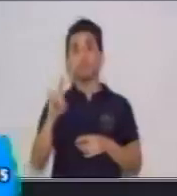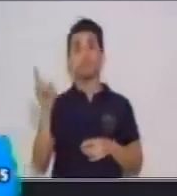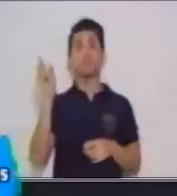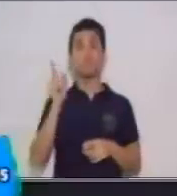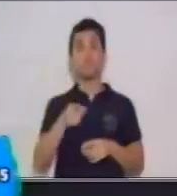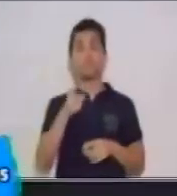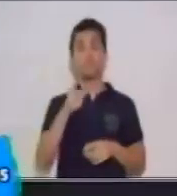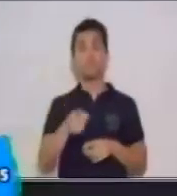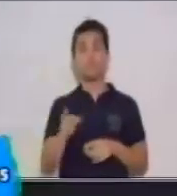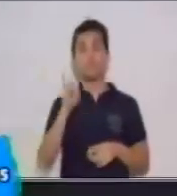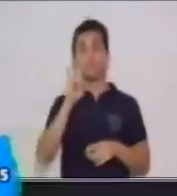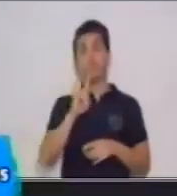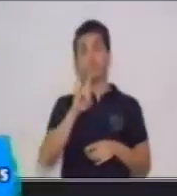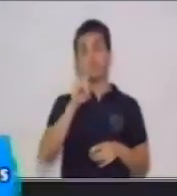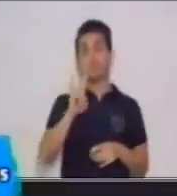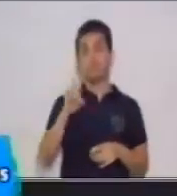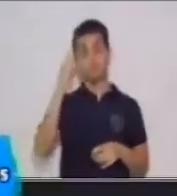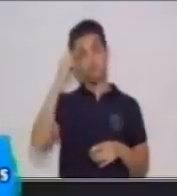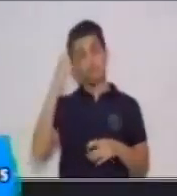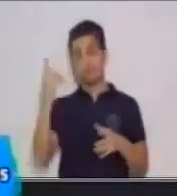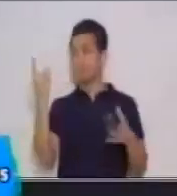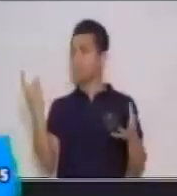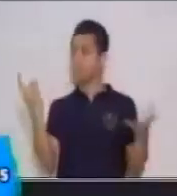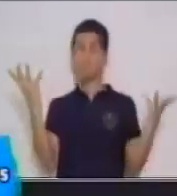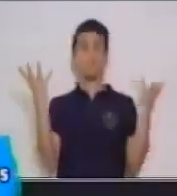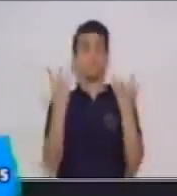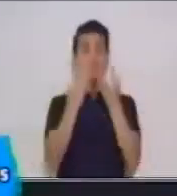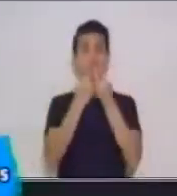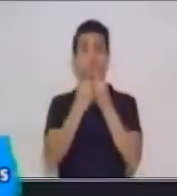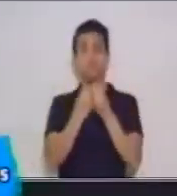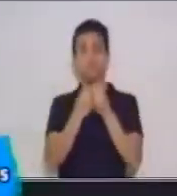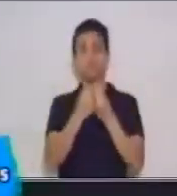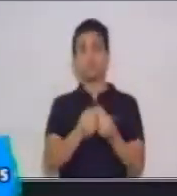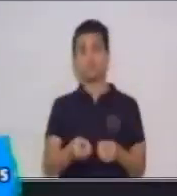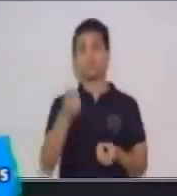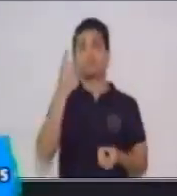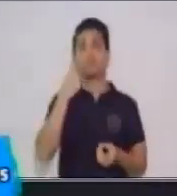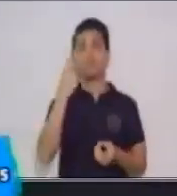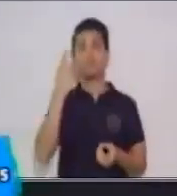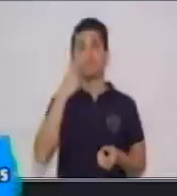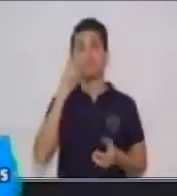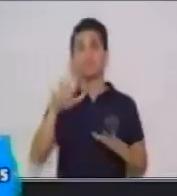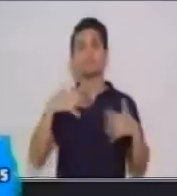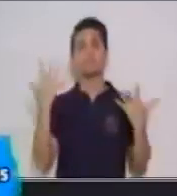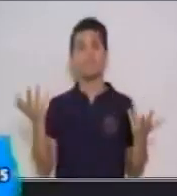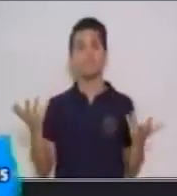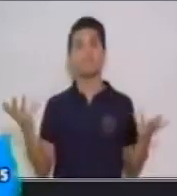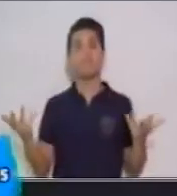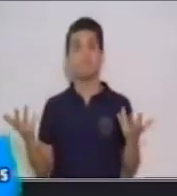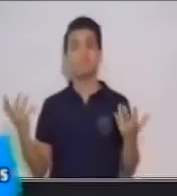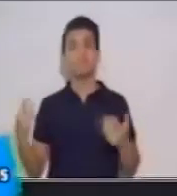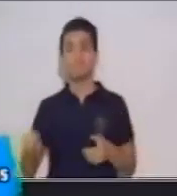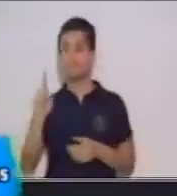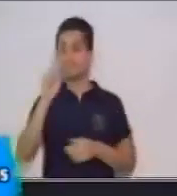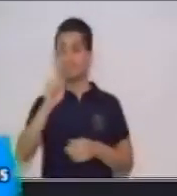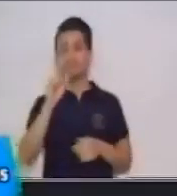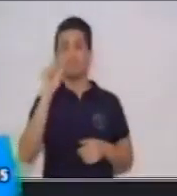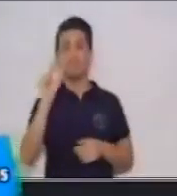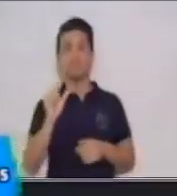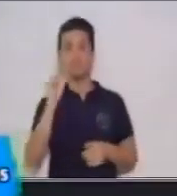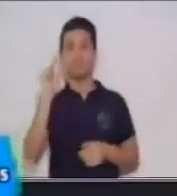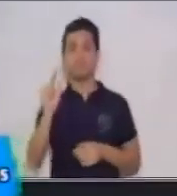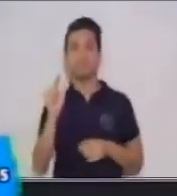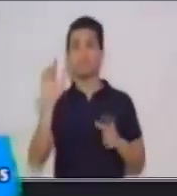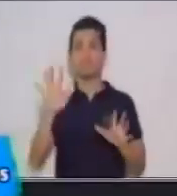de la unidad. La U de la unidad. Veo, veo, ¿qué ve? Una